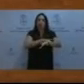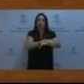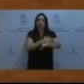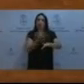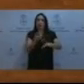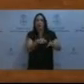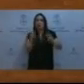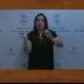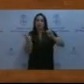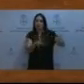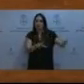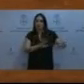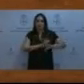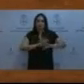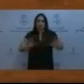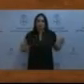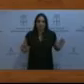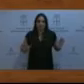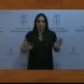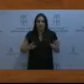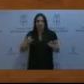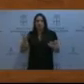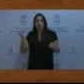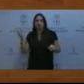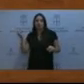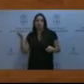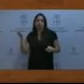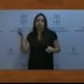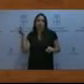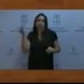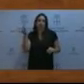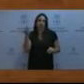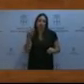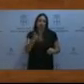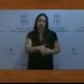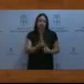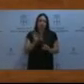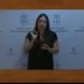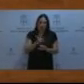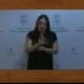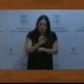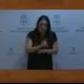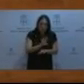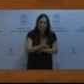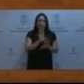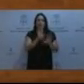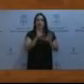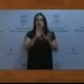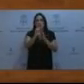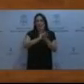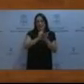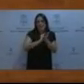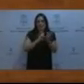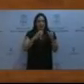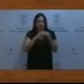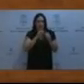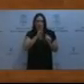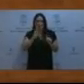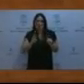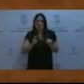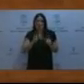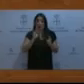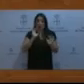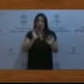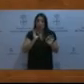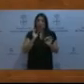casa. Han sido innumerables los correos y mensajes recibidos en nuestro grupo parlamentario tras la interpelación del pasado